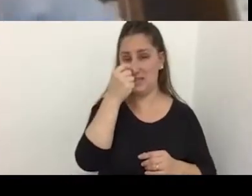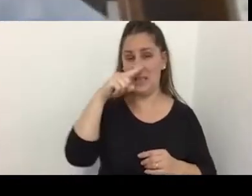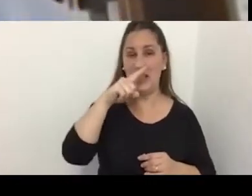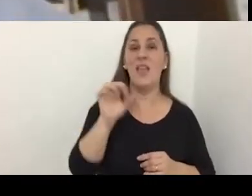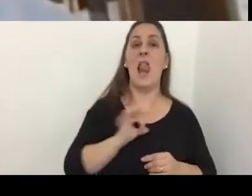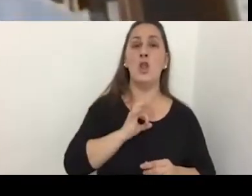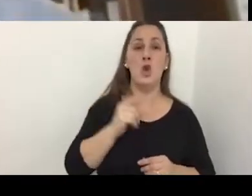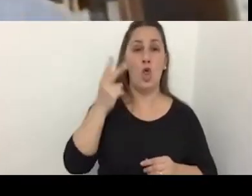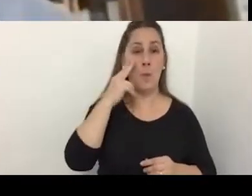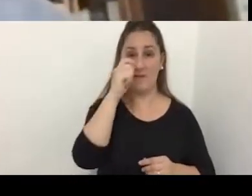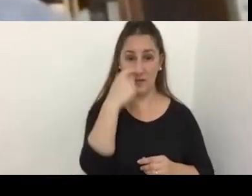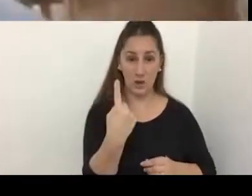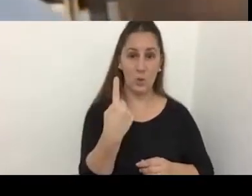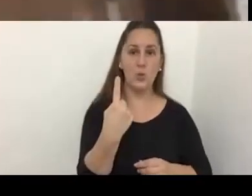obviamente,